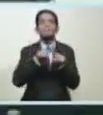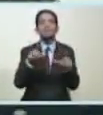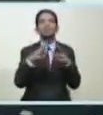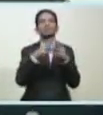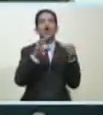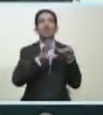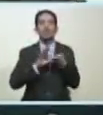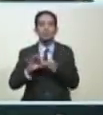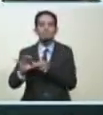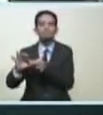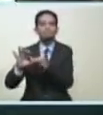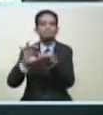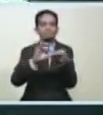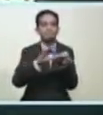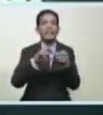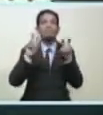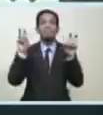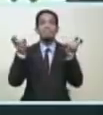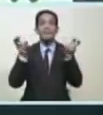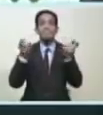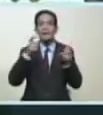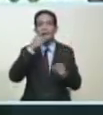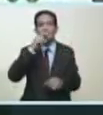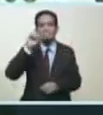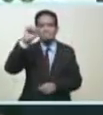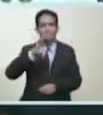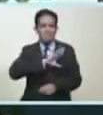todas. Este no es un tema de Maduro solamente.